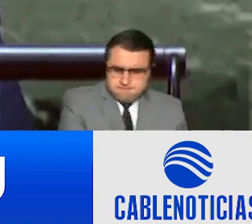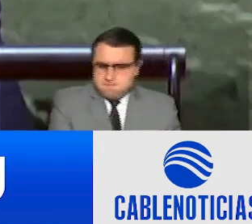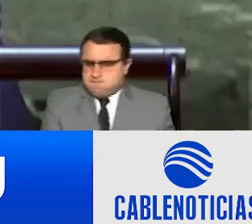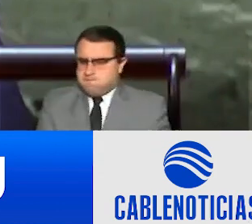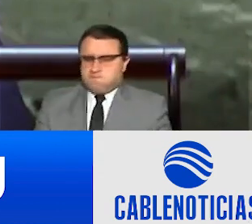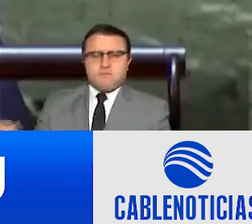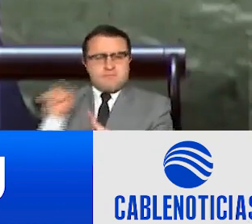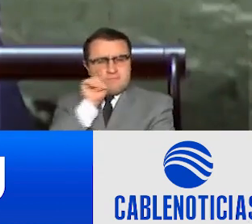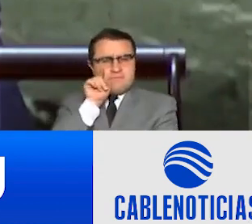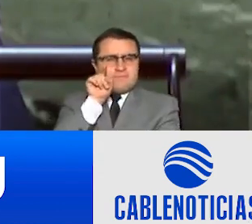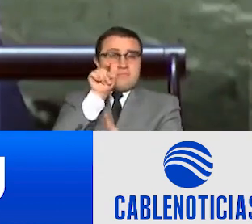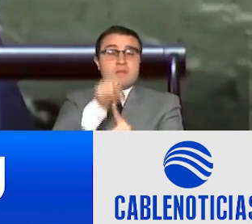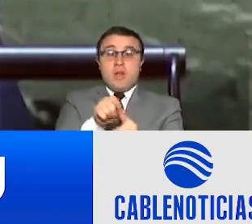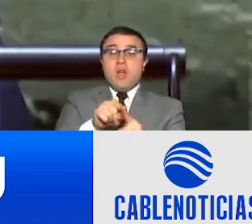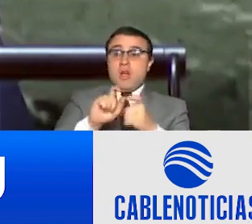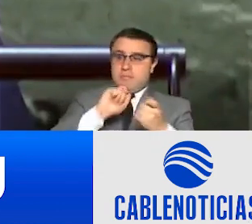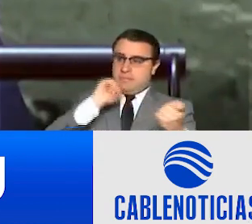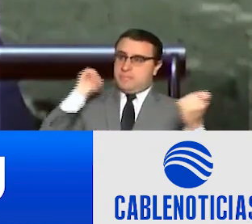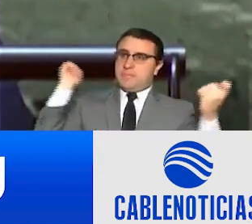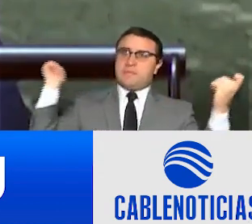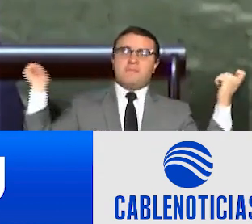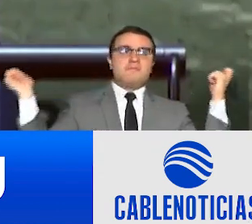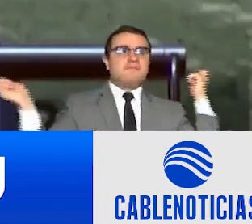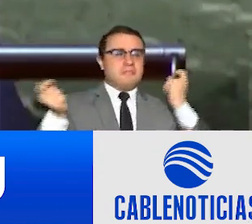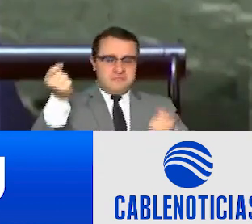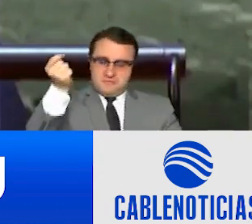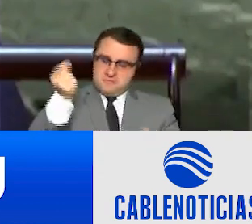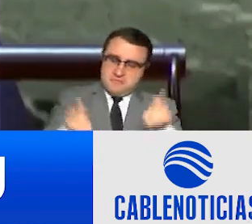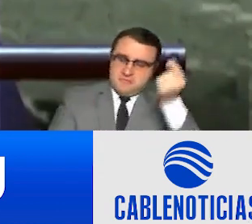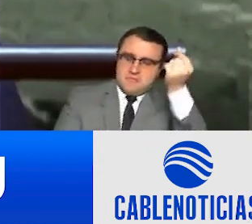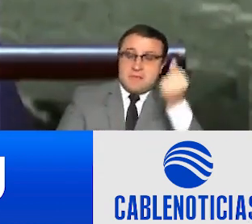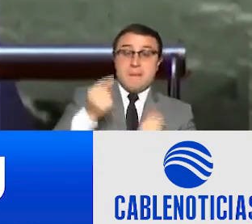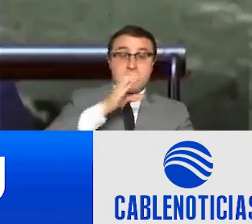para pasar a convertirnos en unas economías